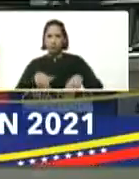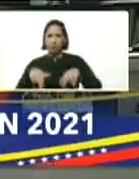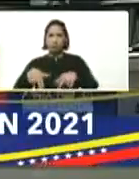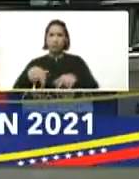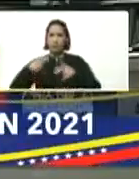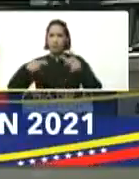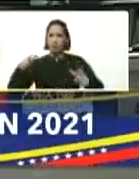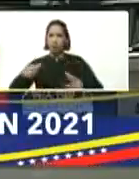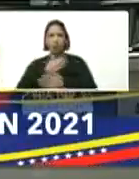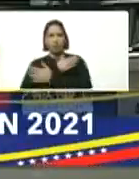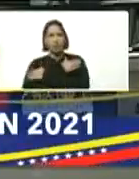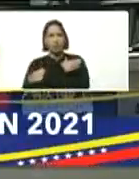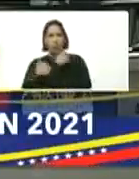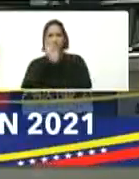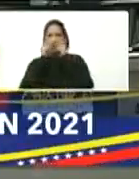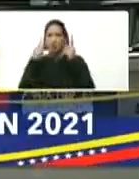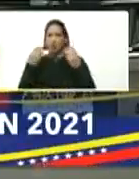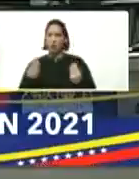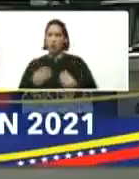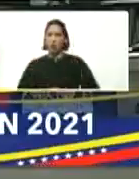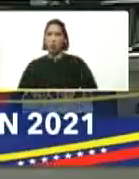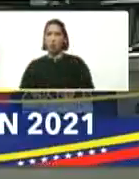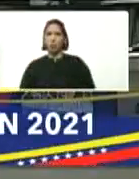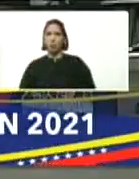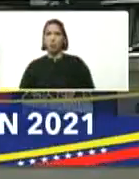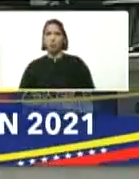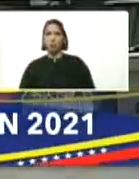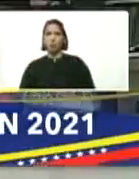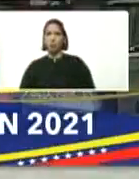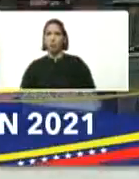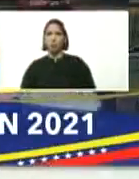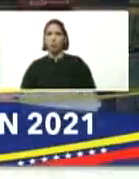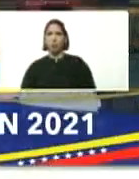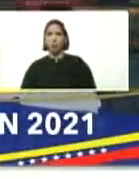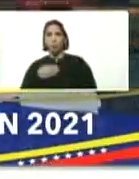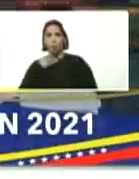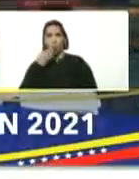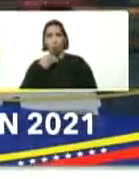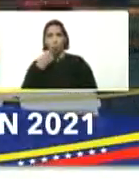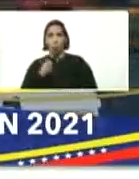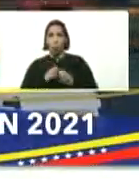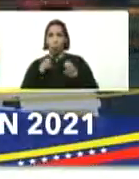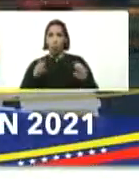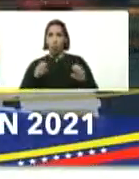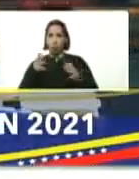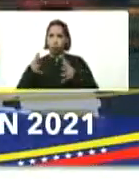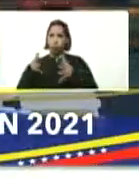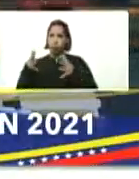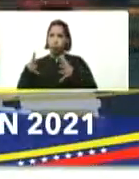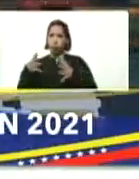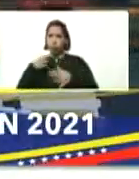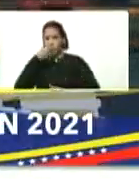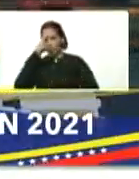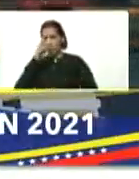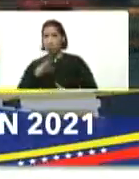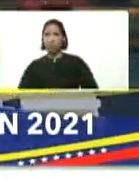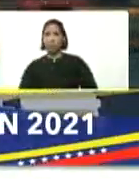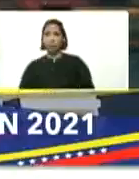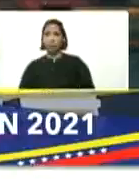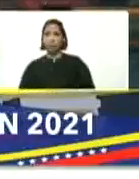abrazado. Impresionante, porque es un joven educado por su padre, hijo de su padre, de